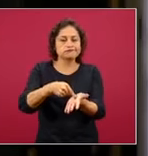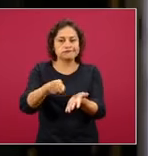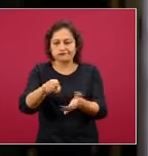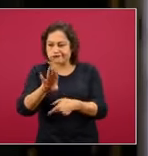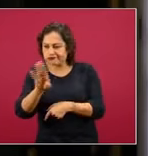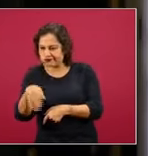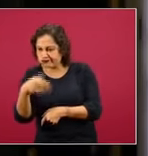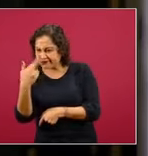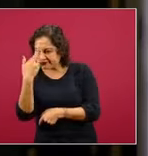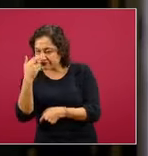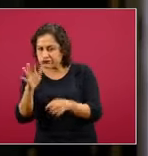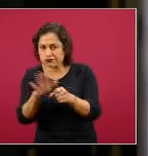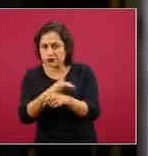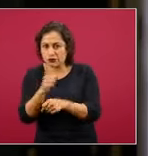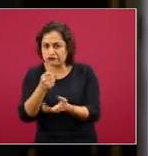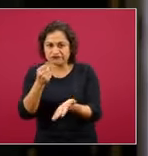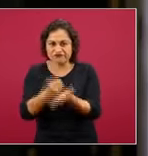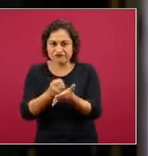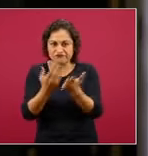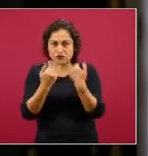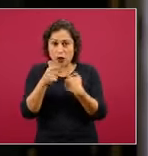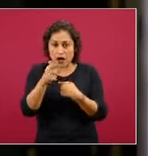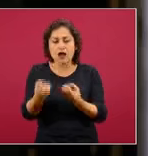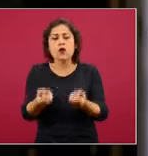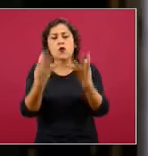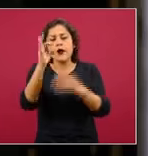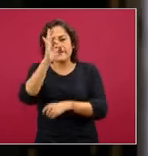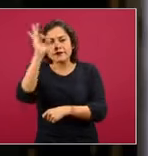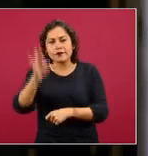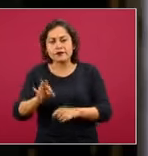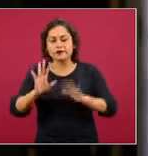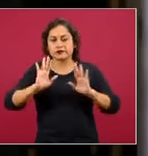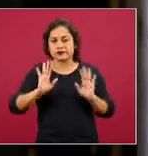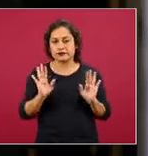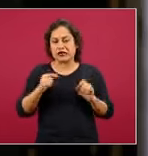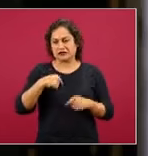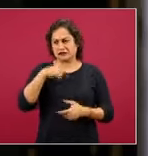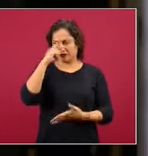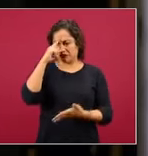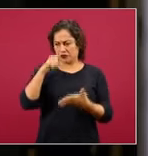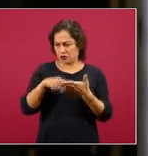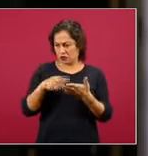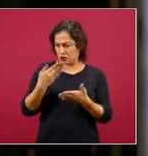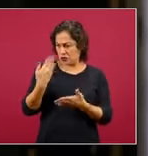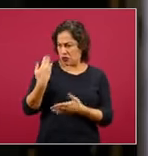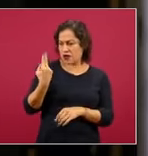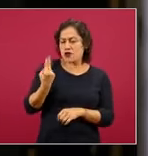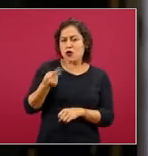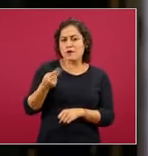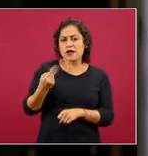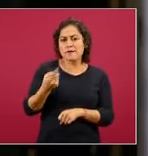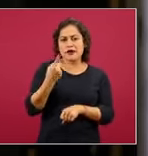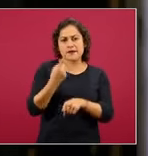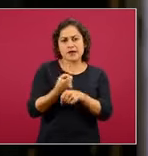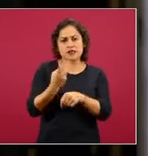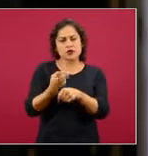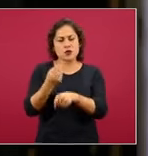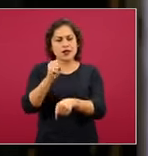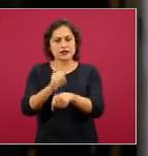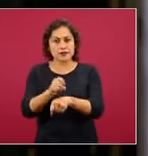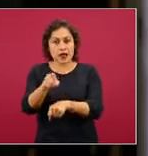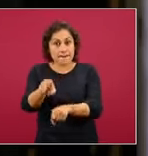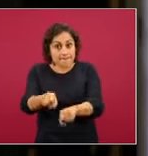mortalidad? Y recuerdo que en creo que la primera o segunda semana de noviembre, usted mismo presentó